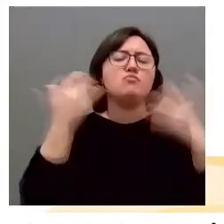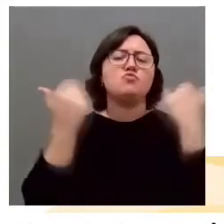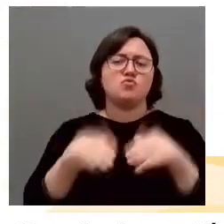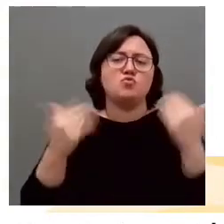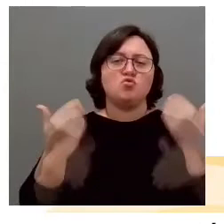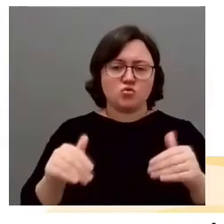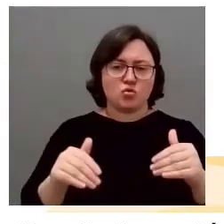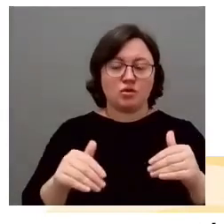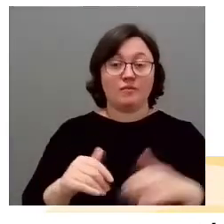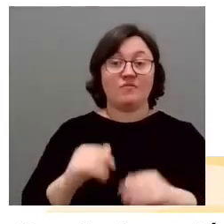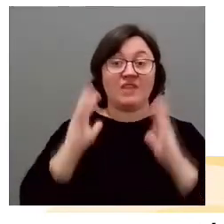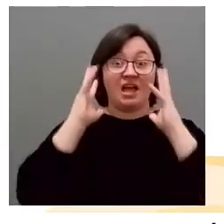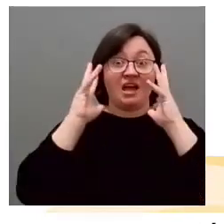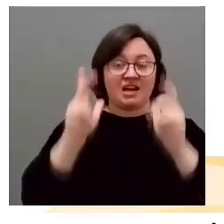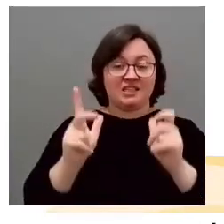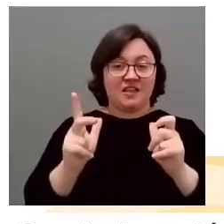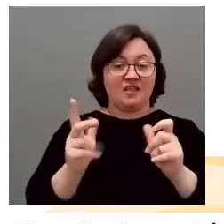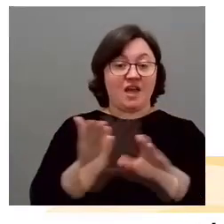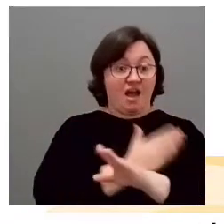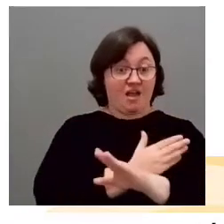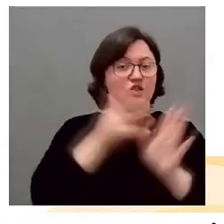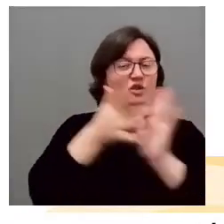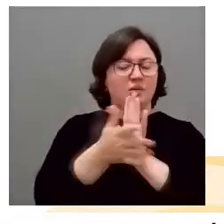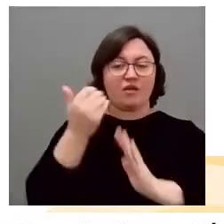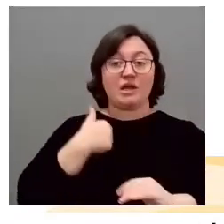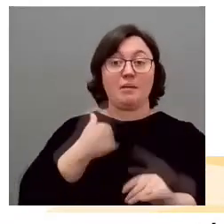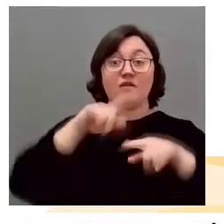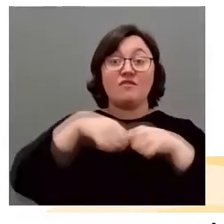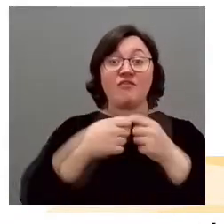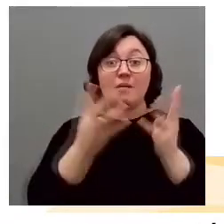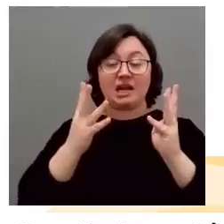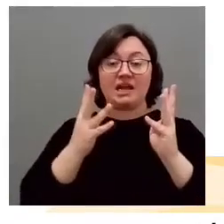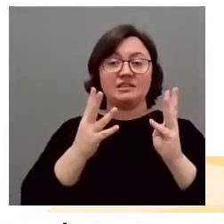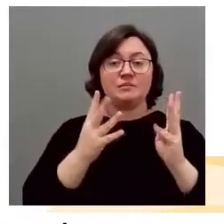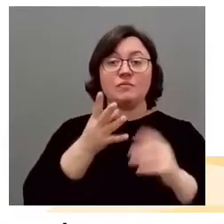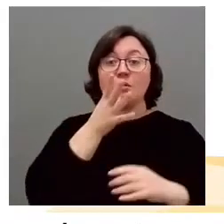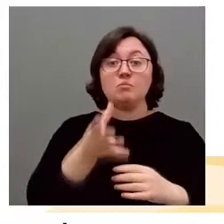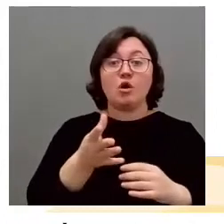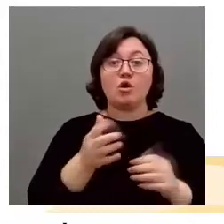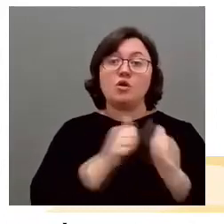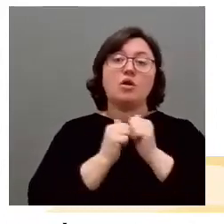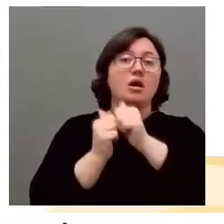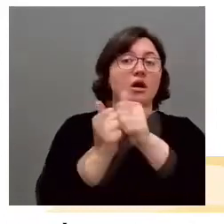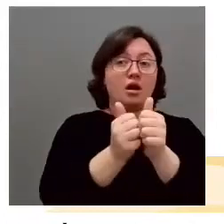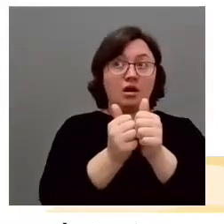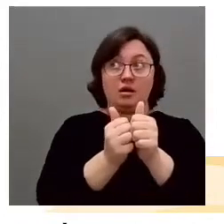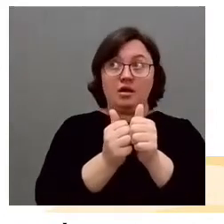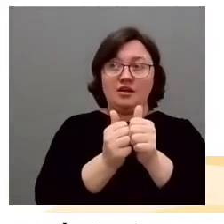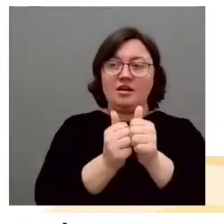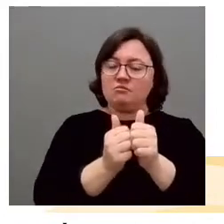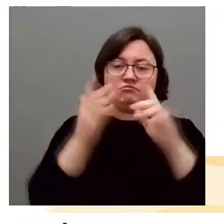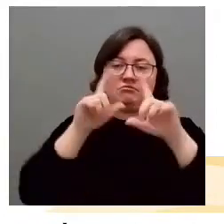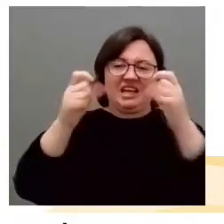en las residencias, por lo que decía anteriormente, las familias, pues por ese acompañamiento que nos habéis hecho, de